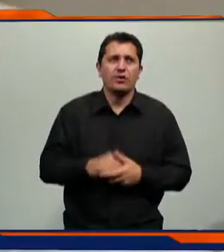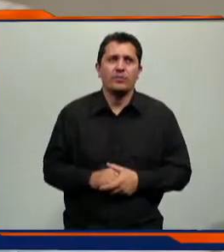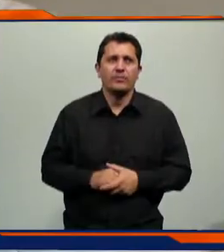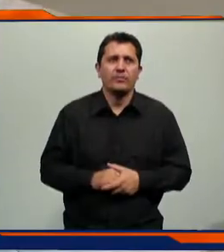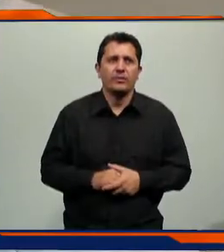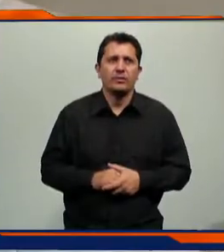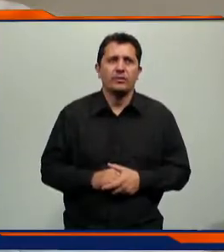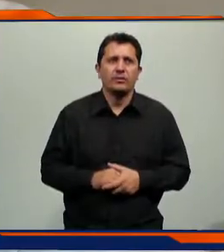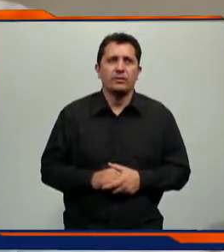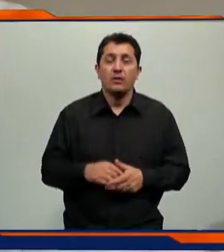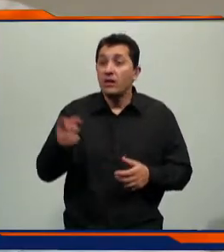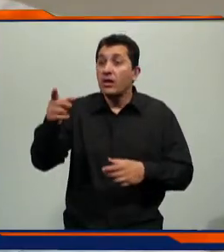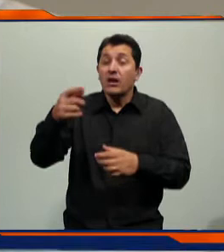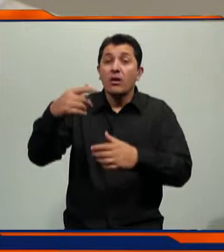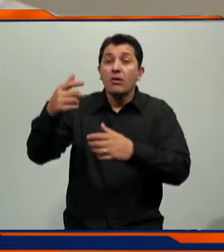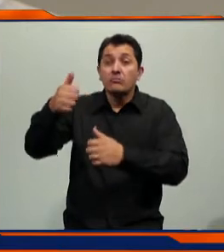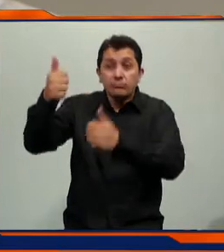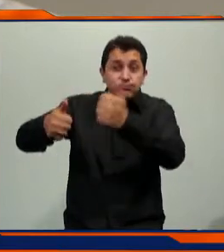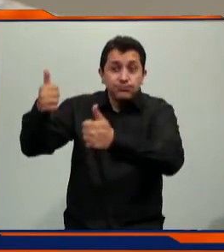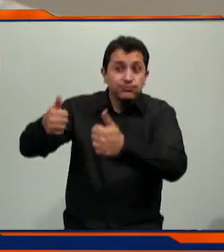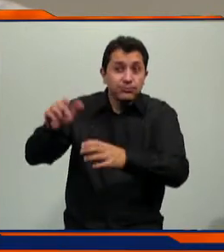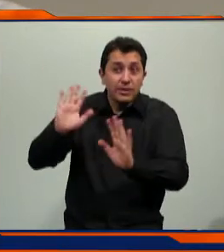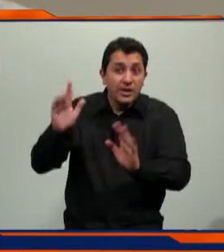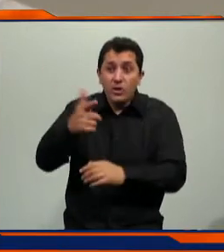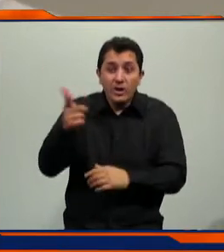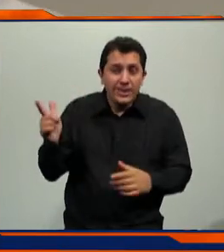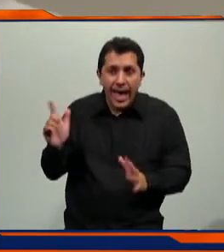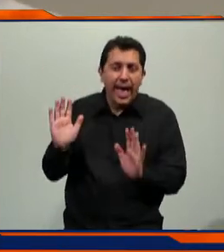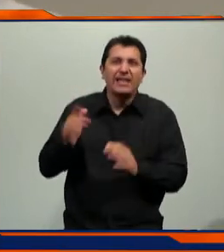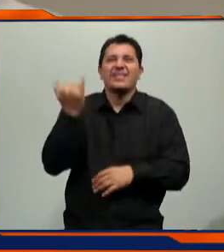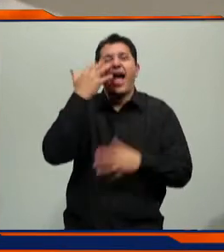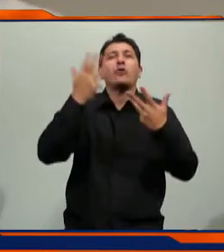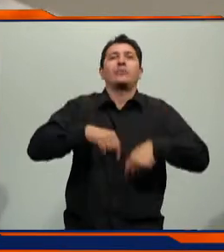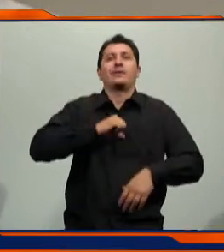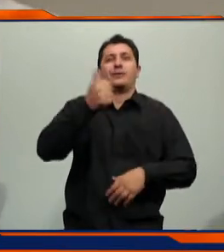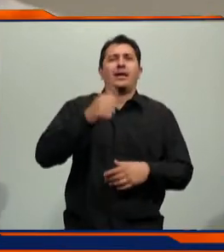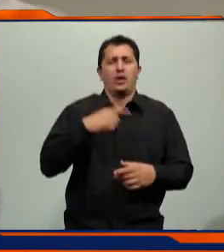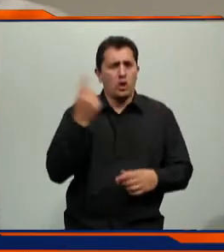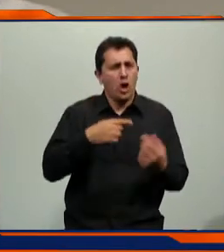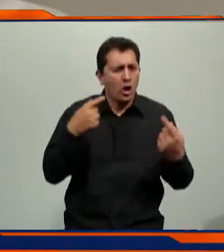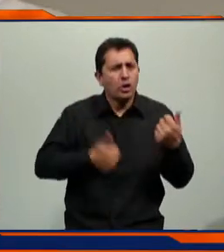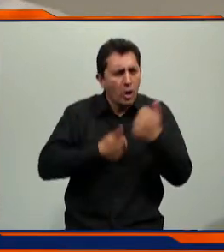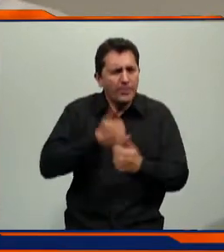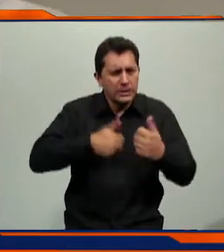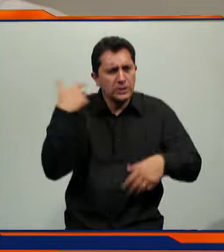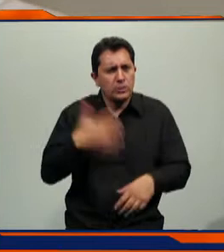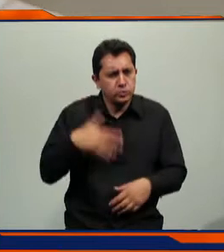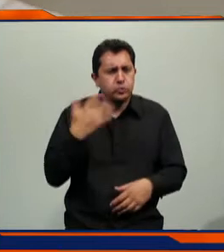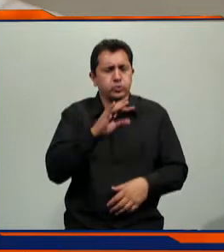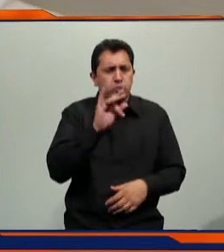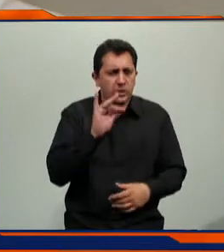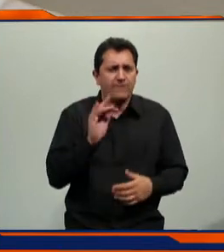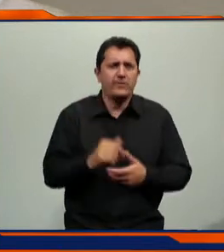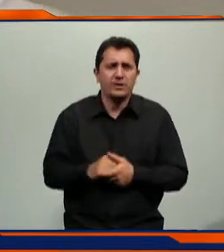estén estos competidores abría la oportunidad, no es que estaba ganado para nada. De hecho, la competencia era durísima. Todos los que estaban